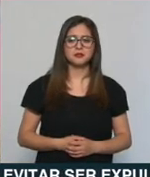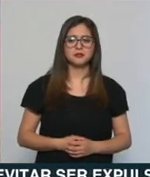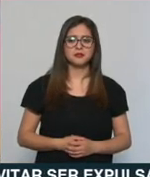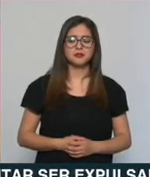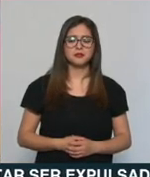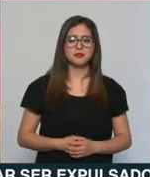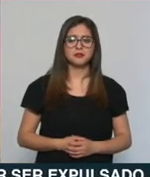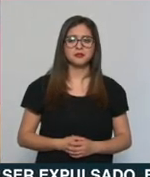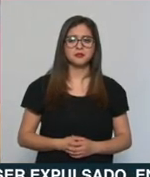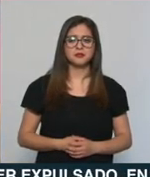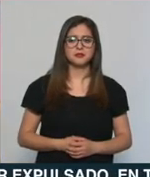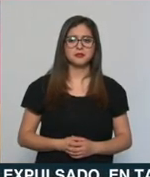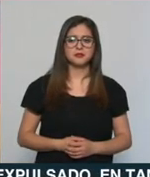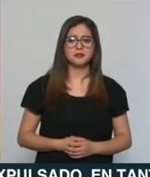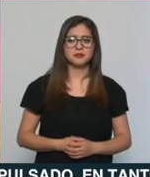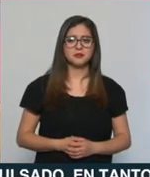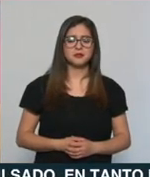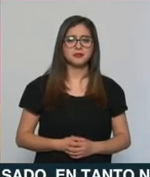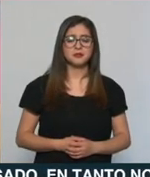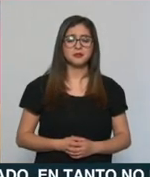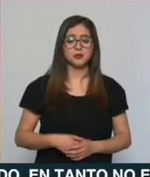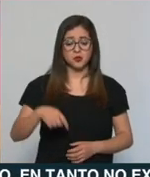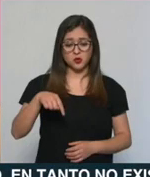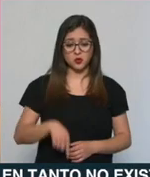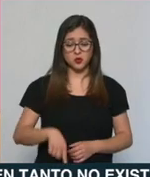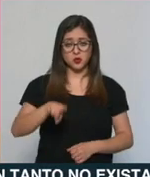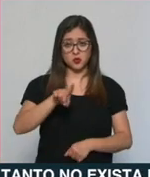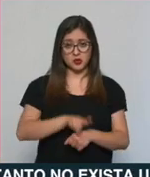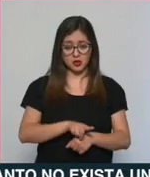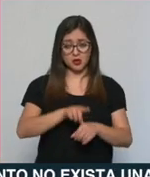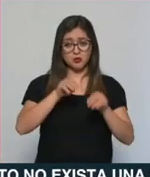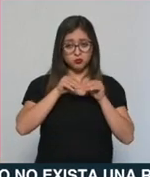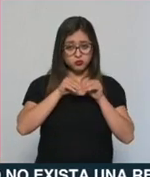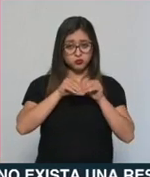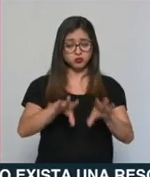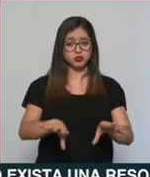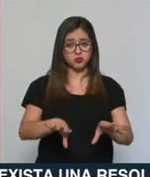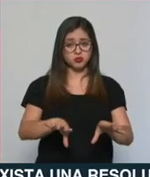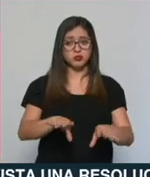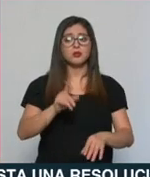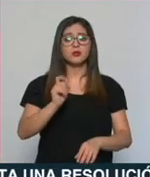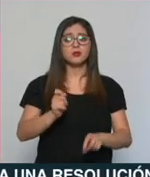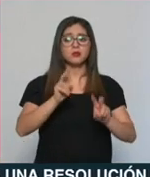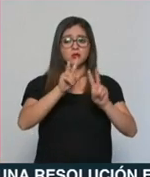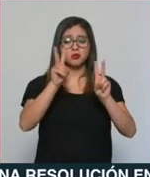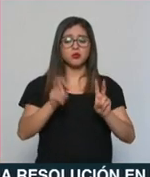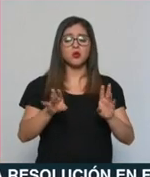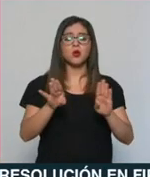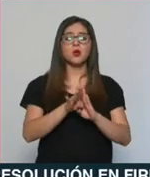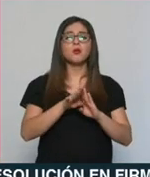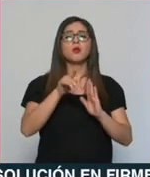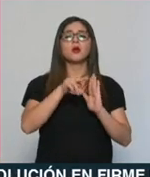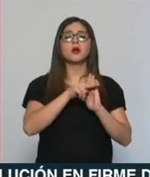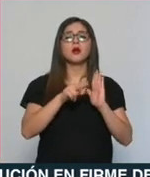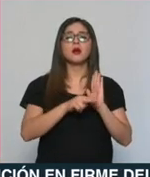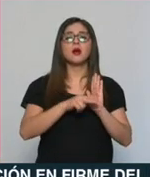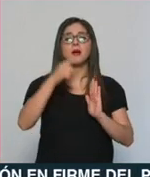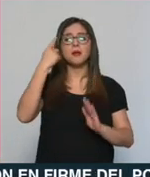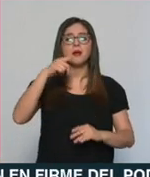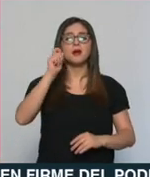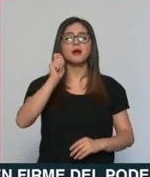vamos a presentar el día de hoy los lineamientos para la política